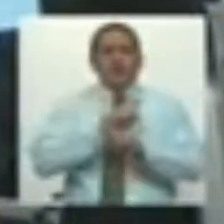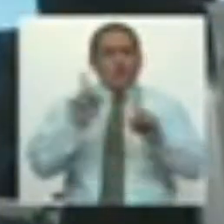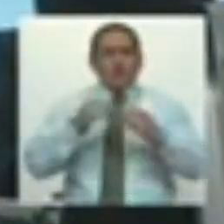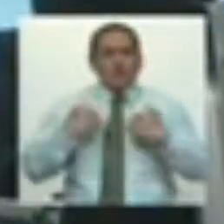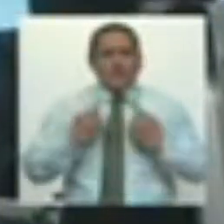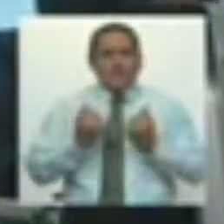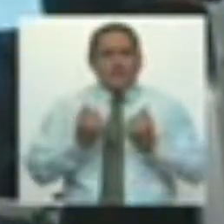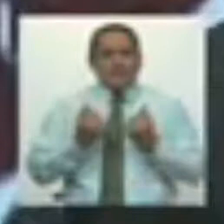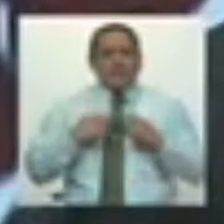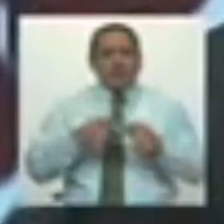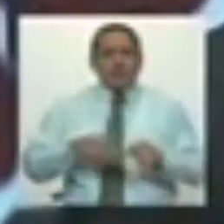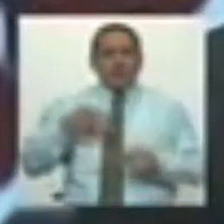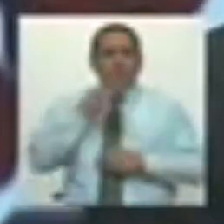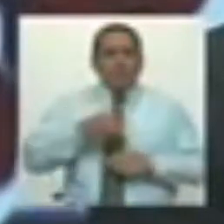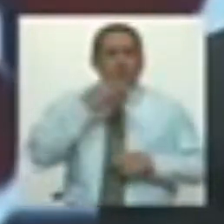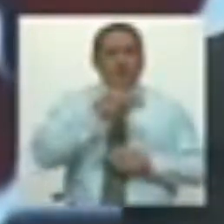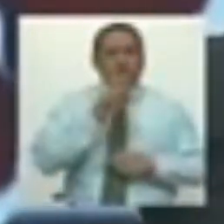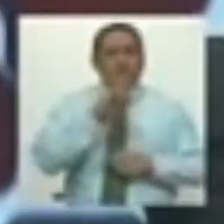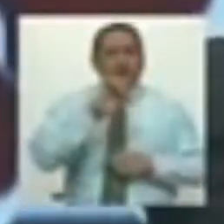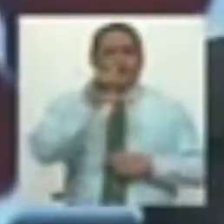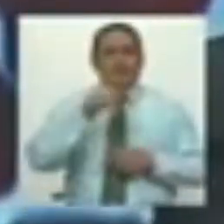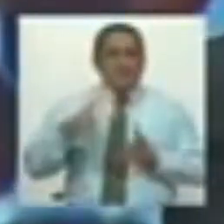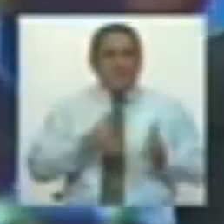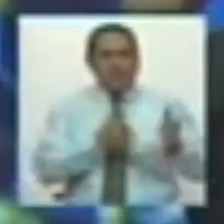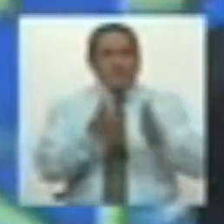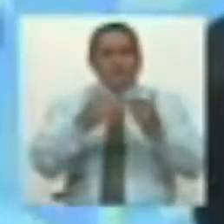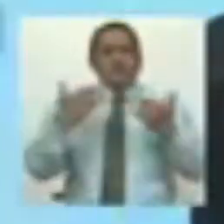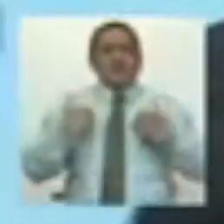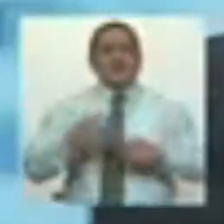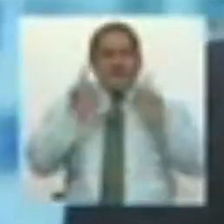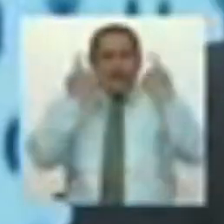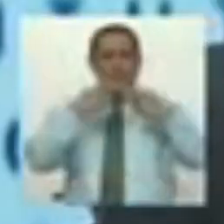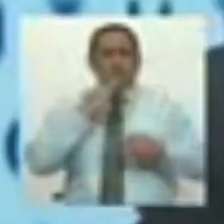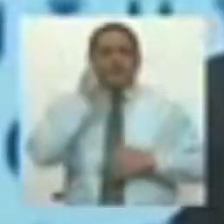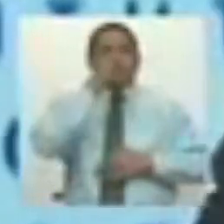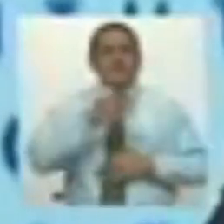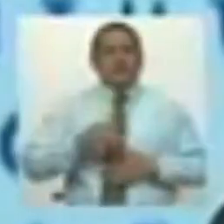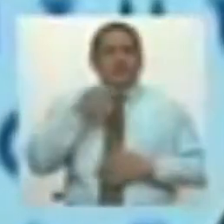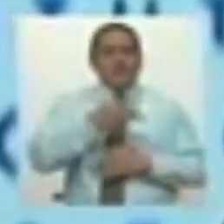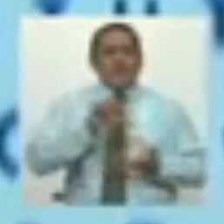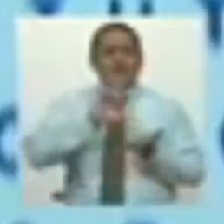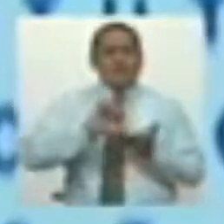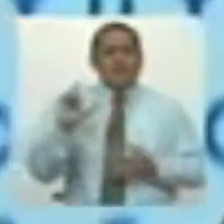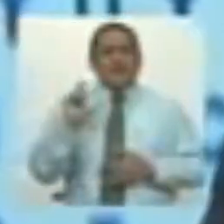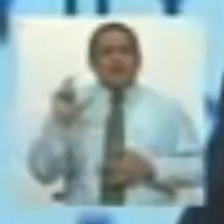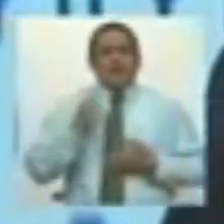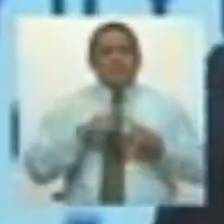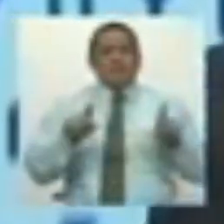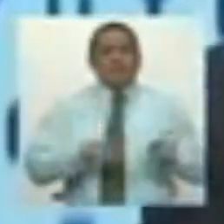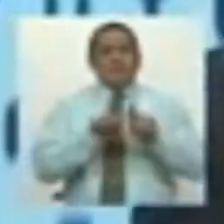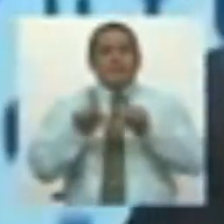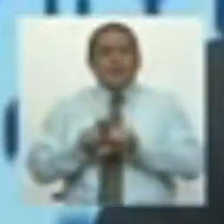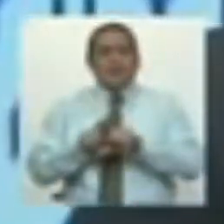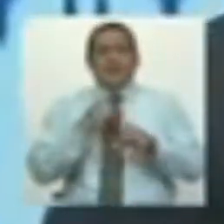en un monorriel que va por una ruta que ya está definida para el metro de lima y callao pero que además